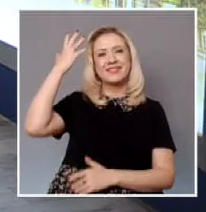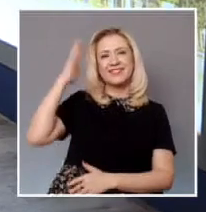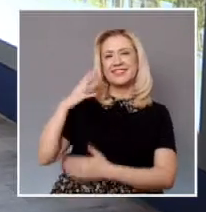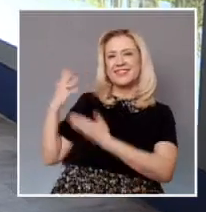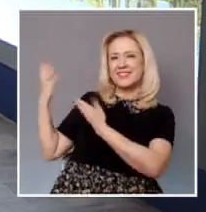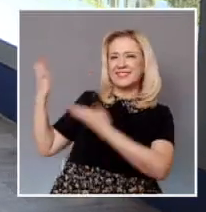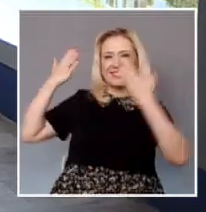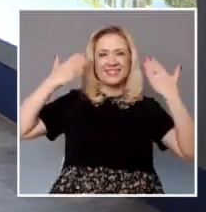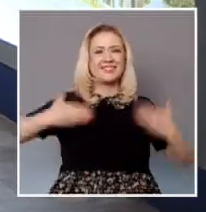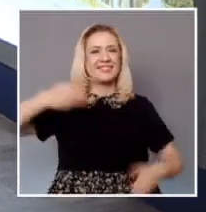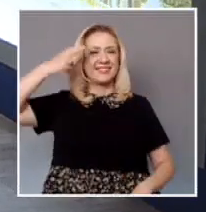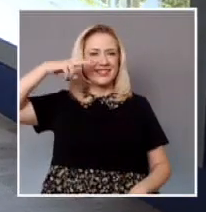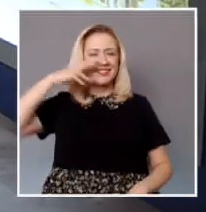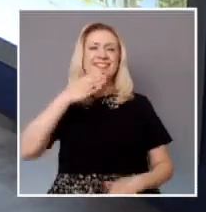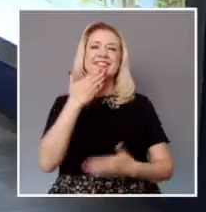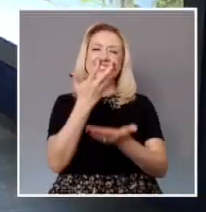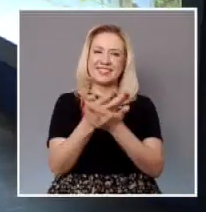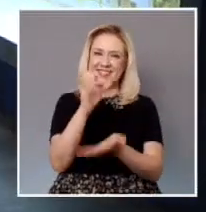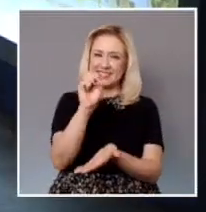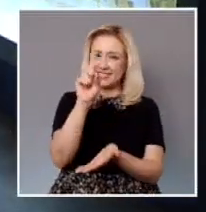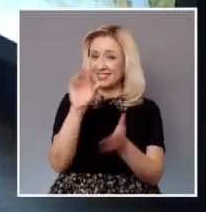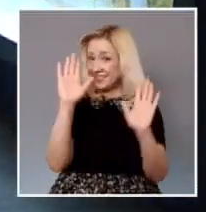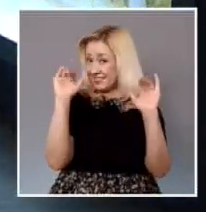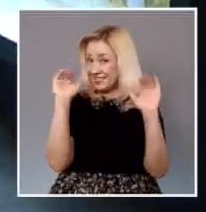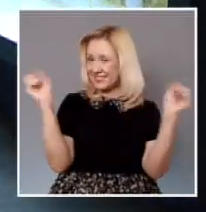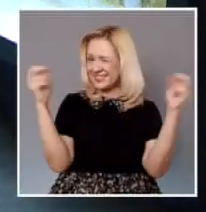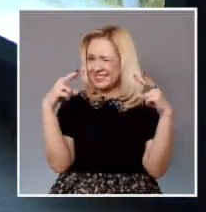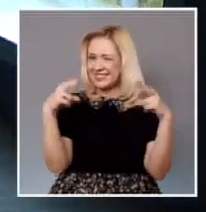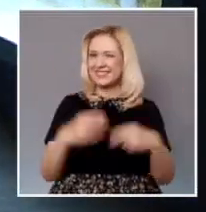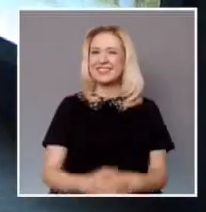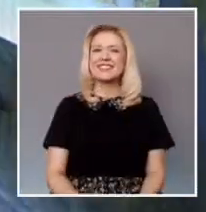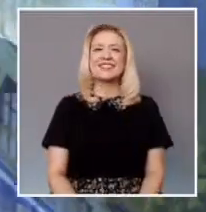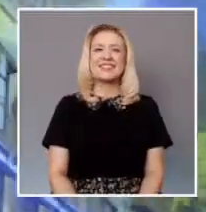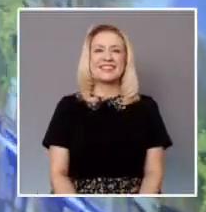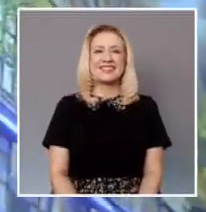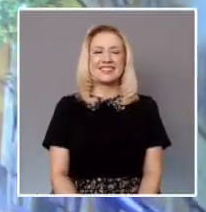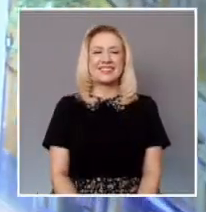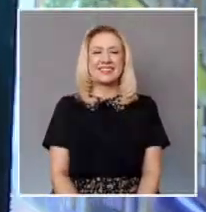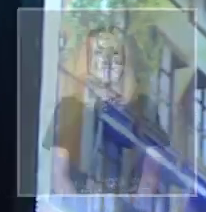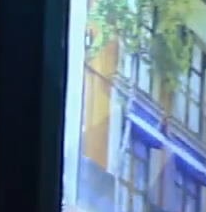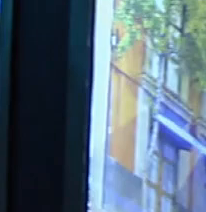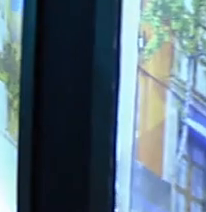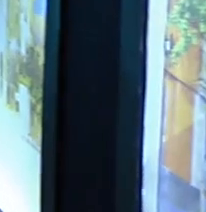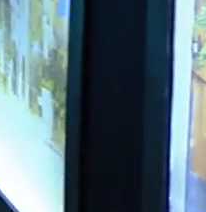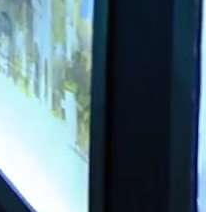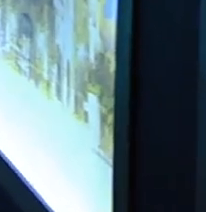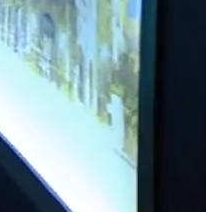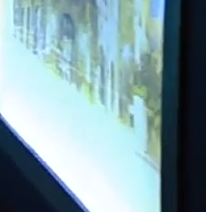disfrutando su fin de semana. Hasta pronto.